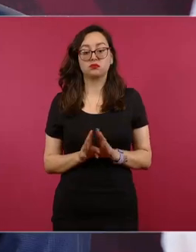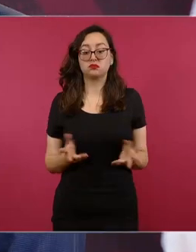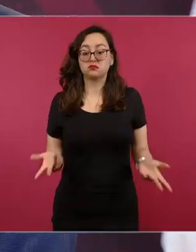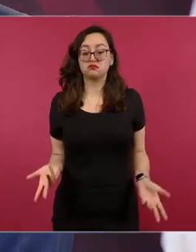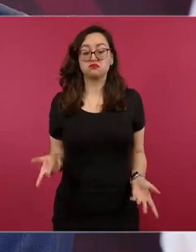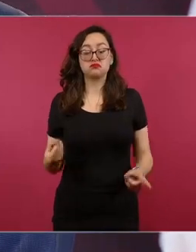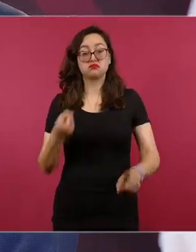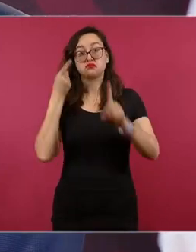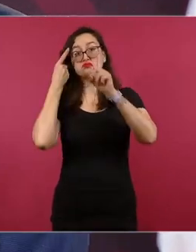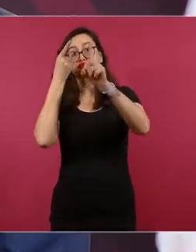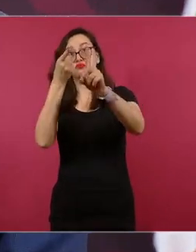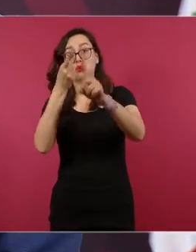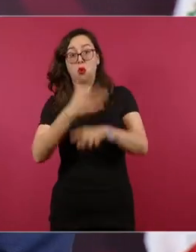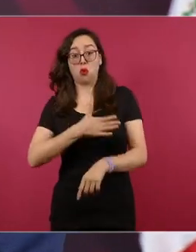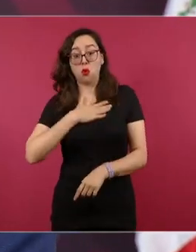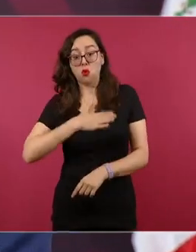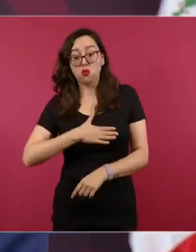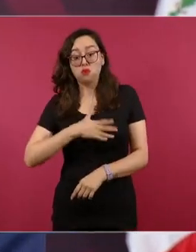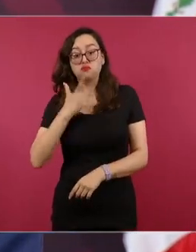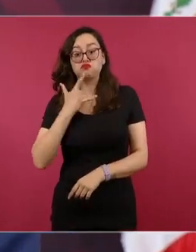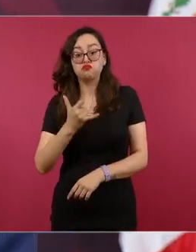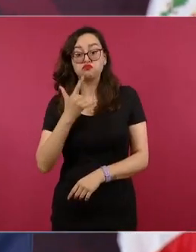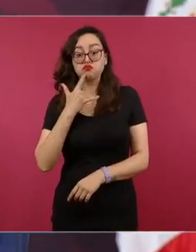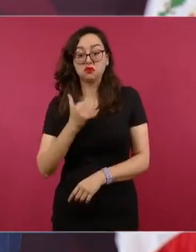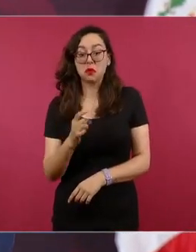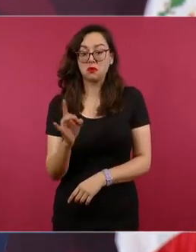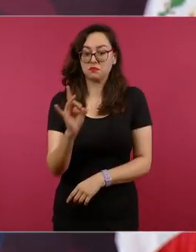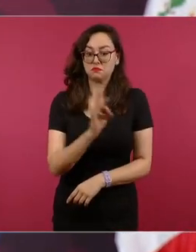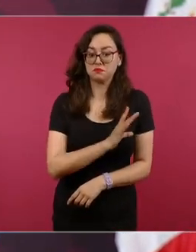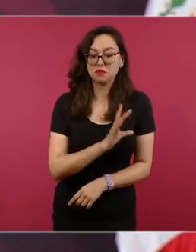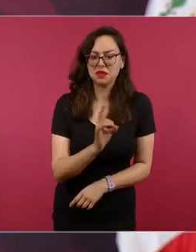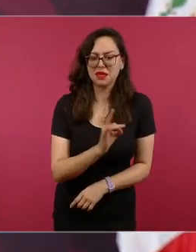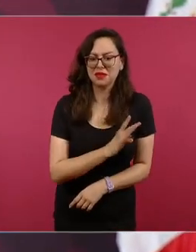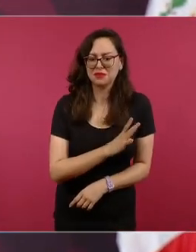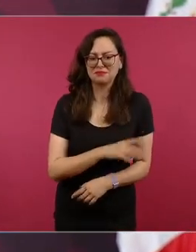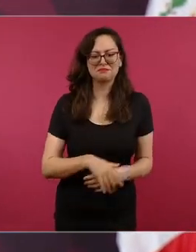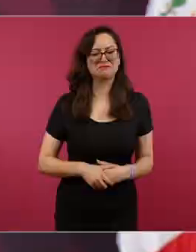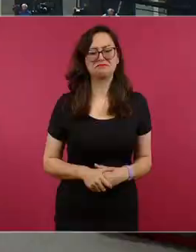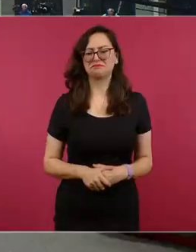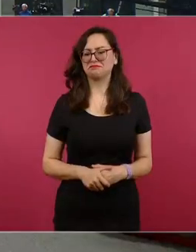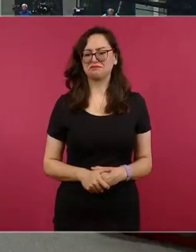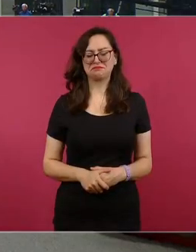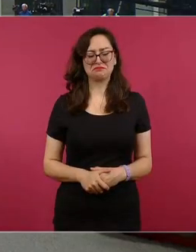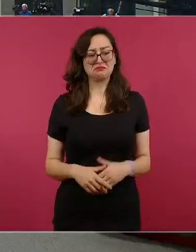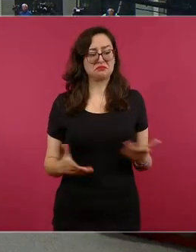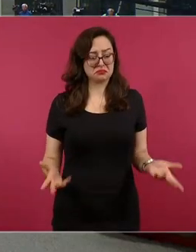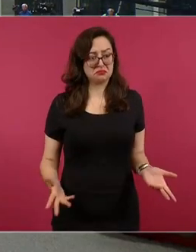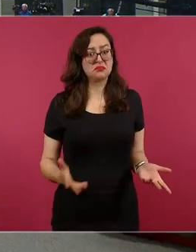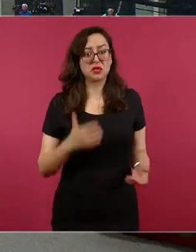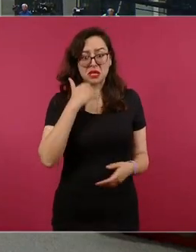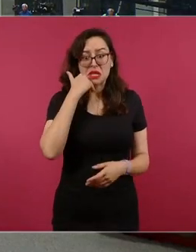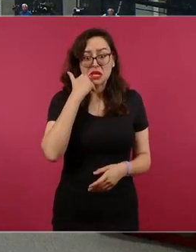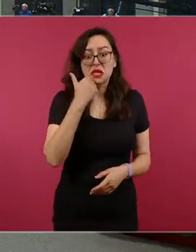Y que se den todas las denuncias, todas las